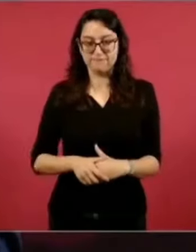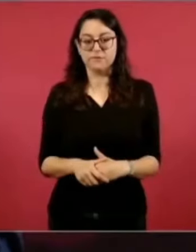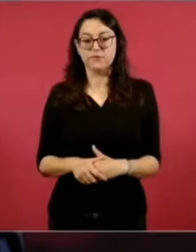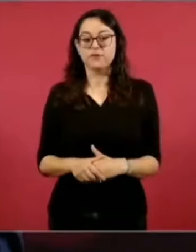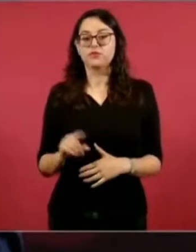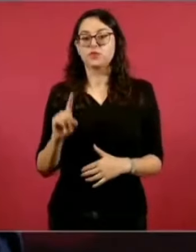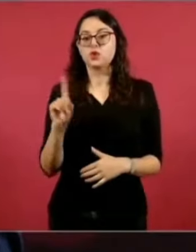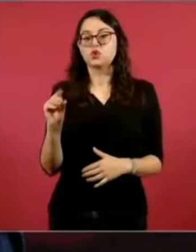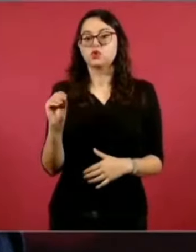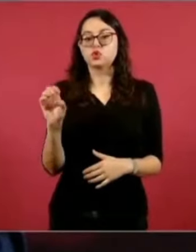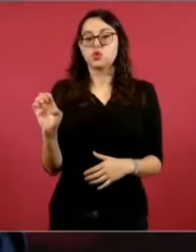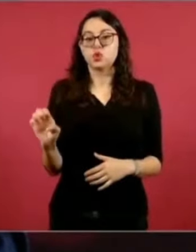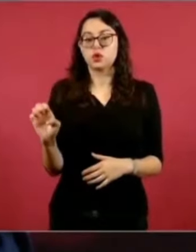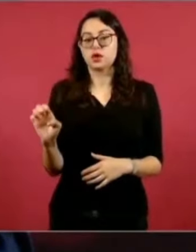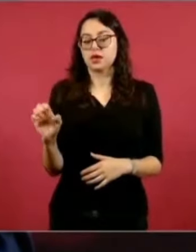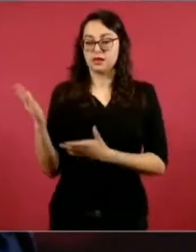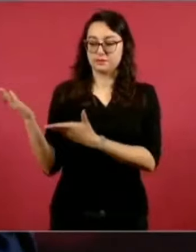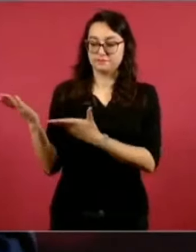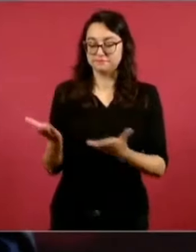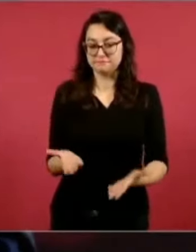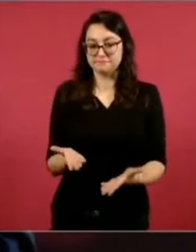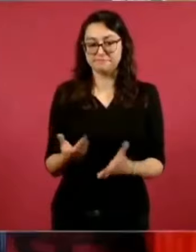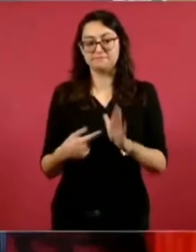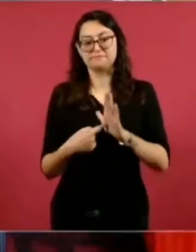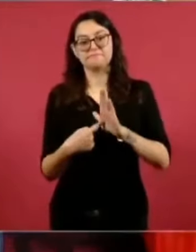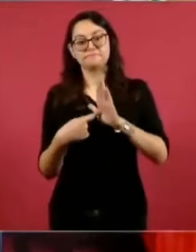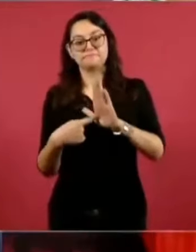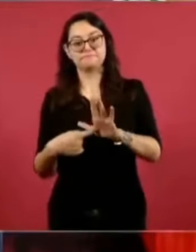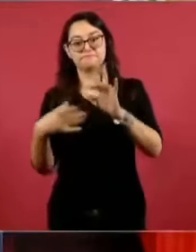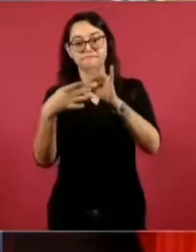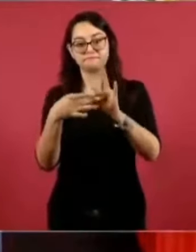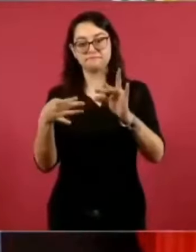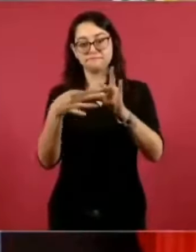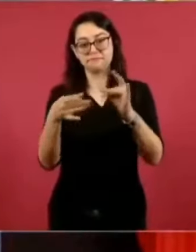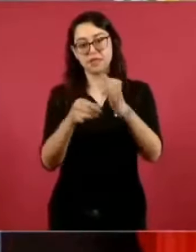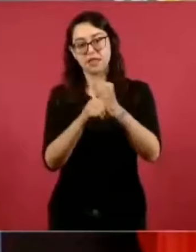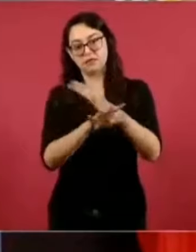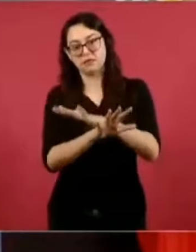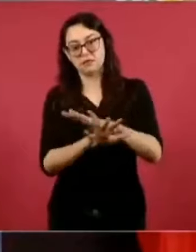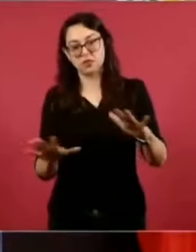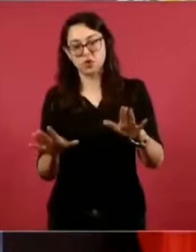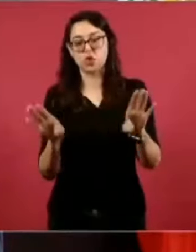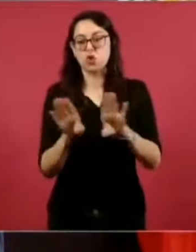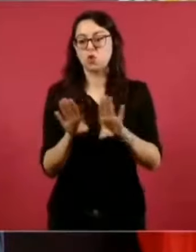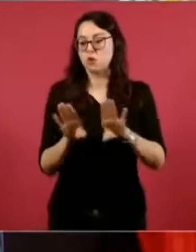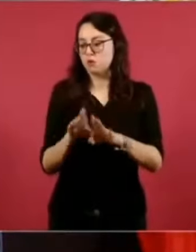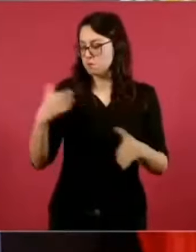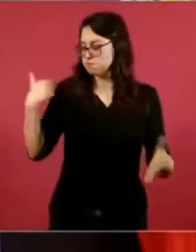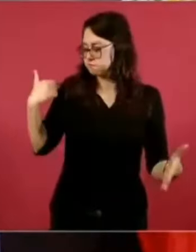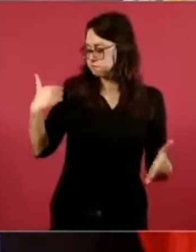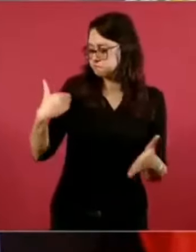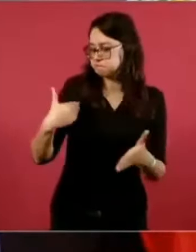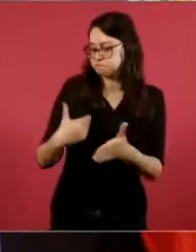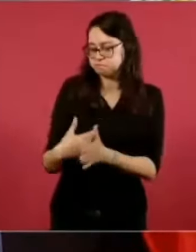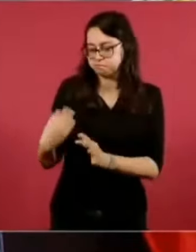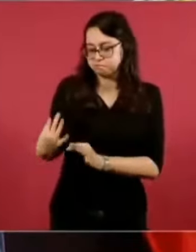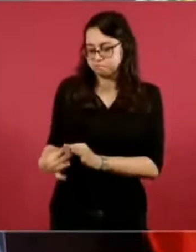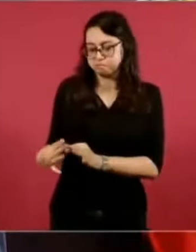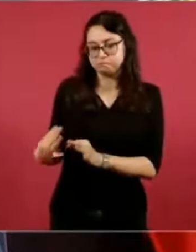Zoe Robledo va a informar cómo vamos, qué se ha logrado, qué se lleva hasta